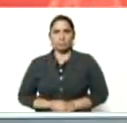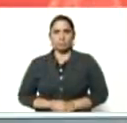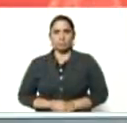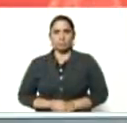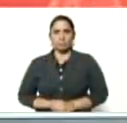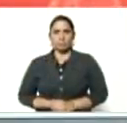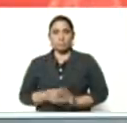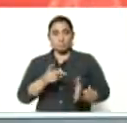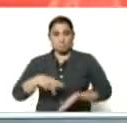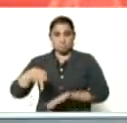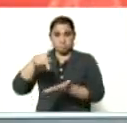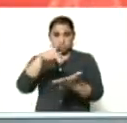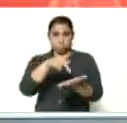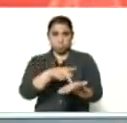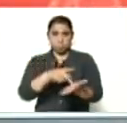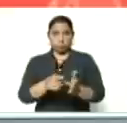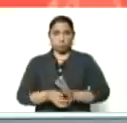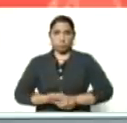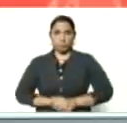participamos